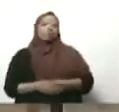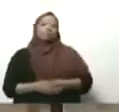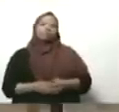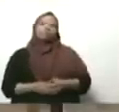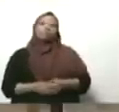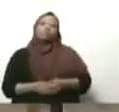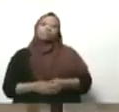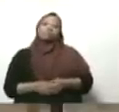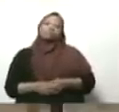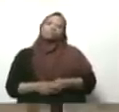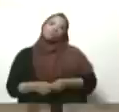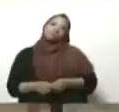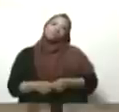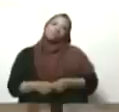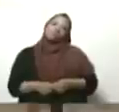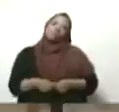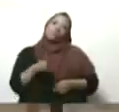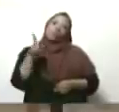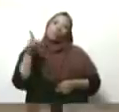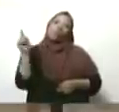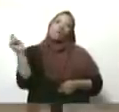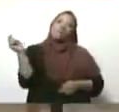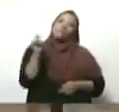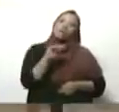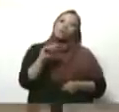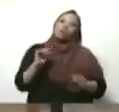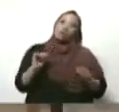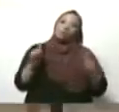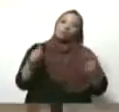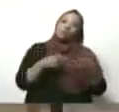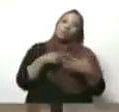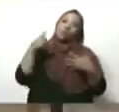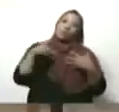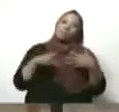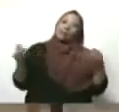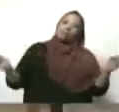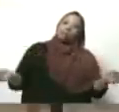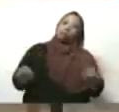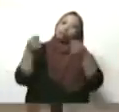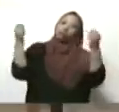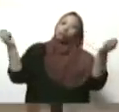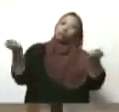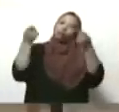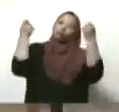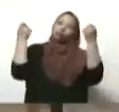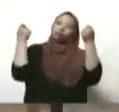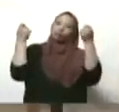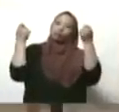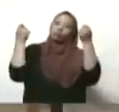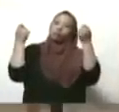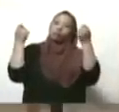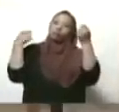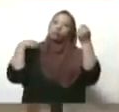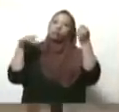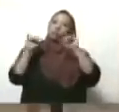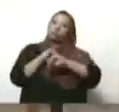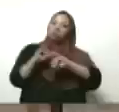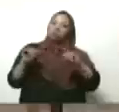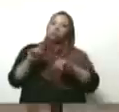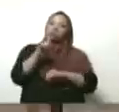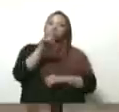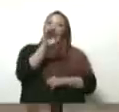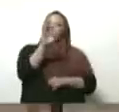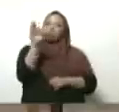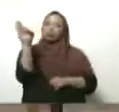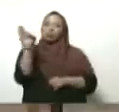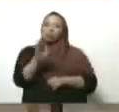tenemos un mes de haber lanzado esta campaña como yo diría un 100 por ciento